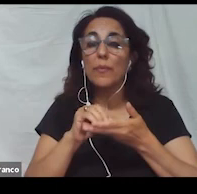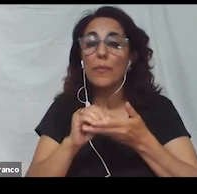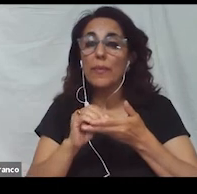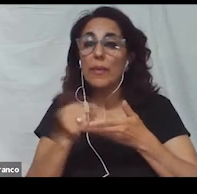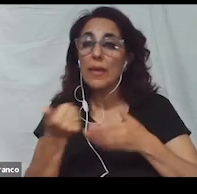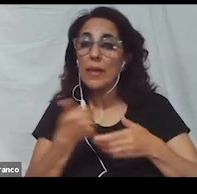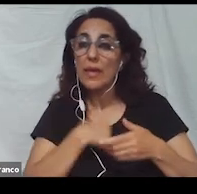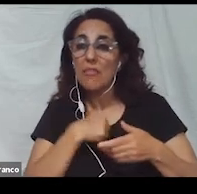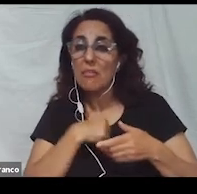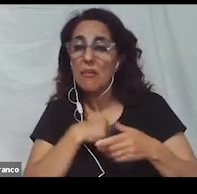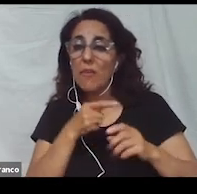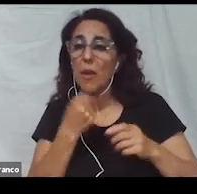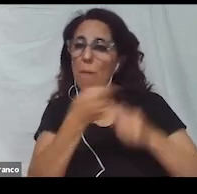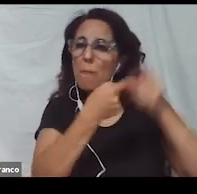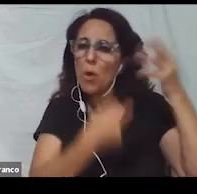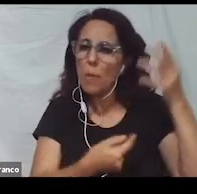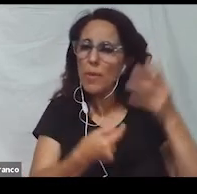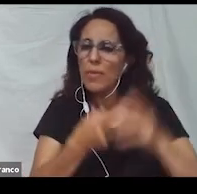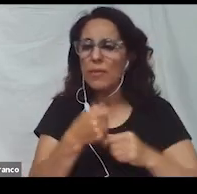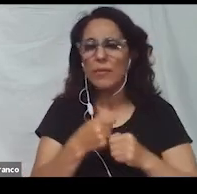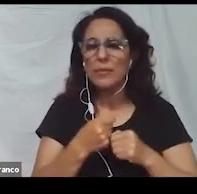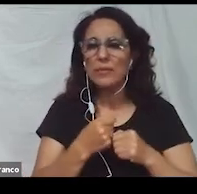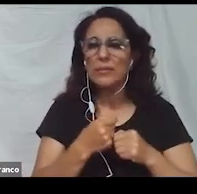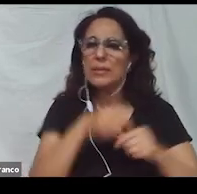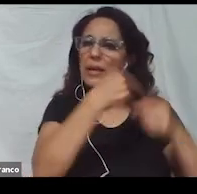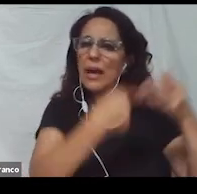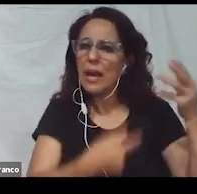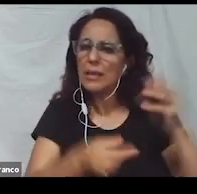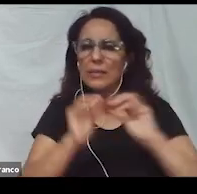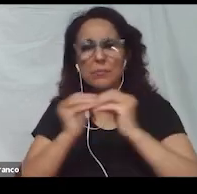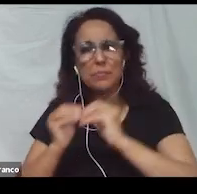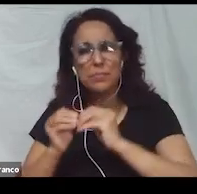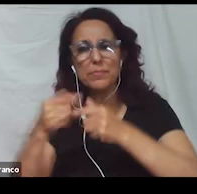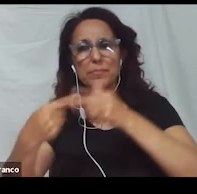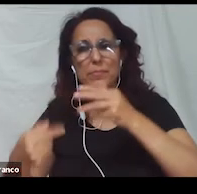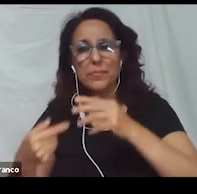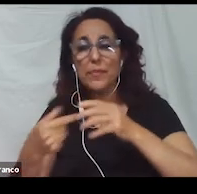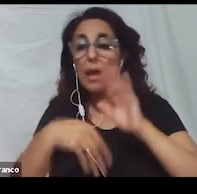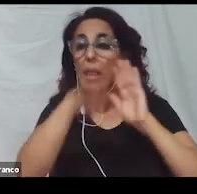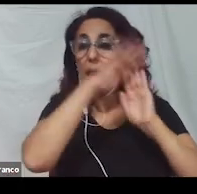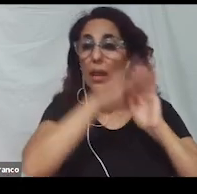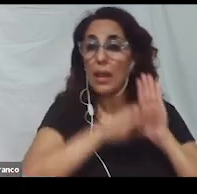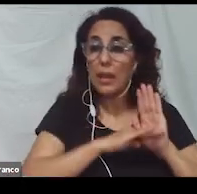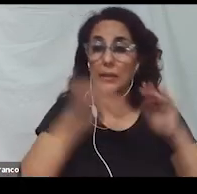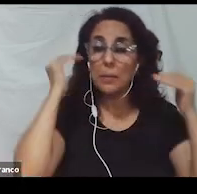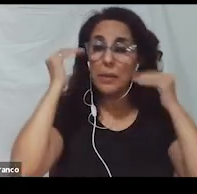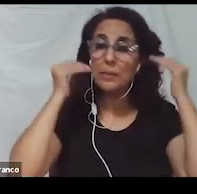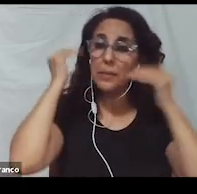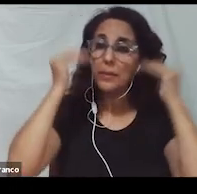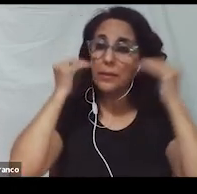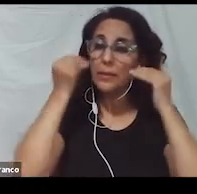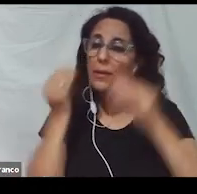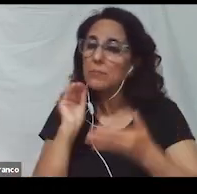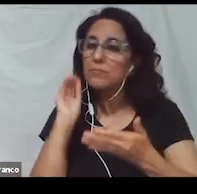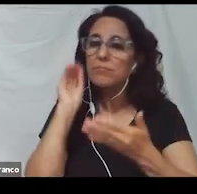encuentra, identificar el estado y propiedades. Por ejemplo, si estuviéramos trabajando quizás con una lista, para imaginarnos